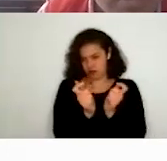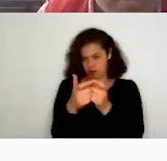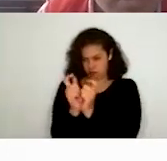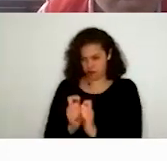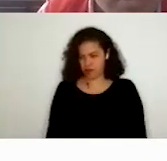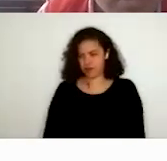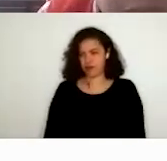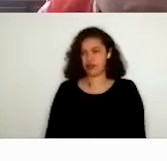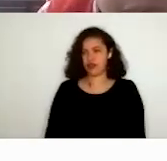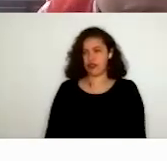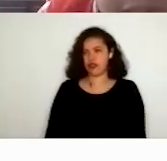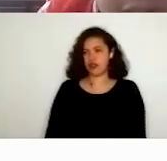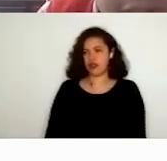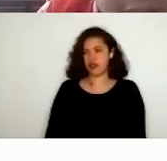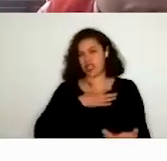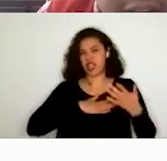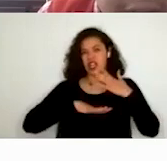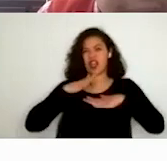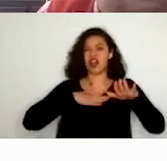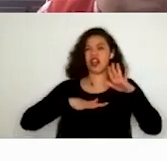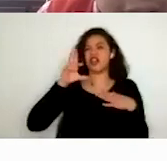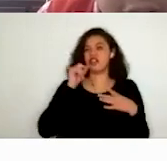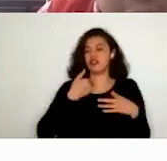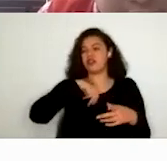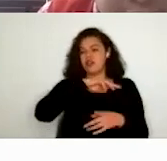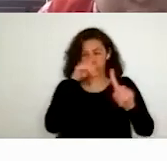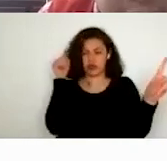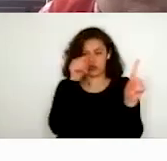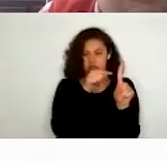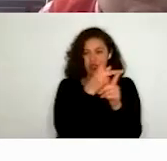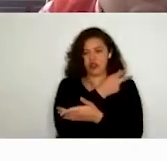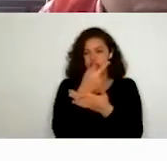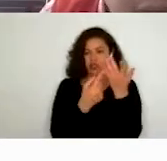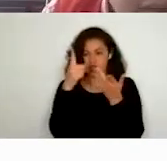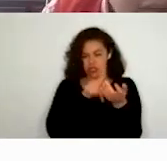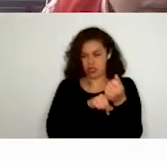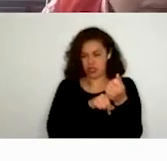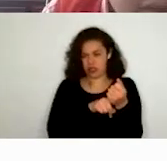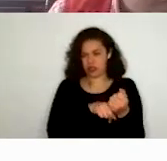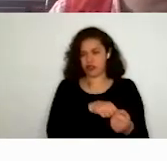Para que no sea tan tedioso, vamos a pasarnos directamente a nuestro programa interno.